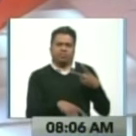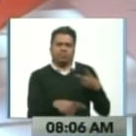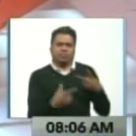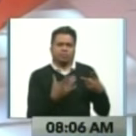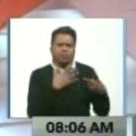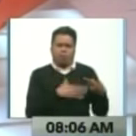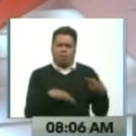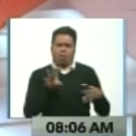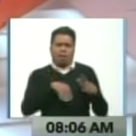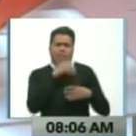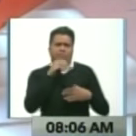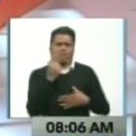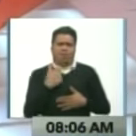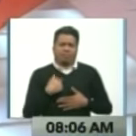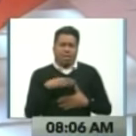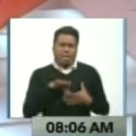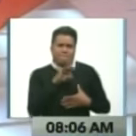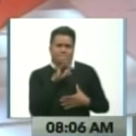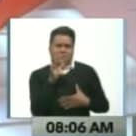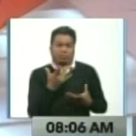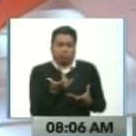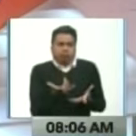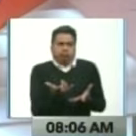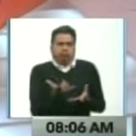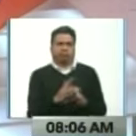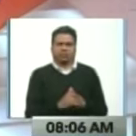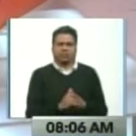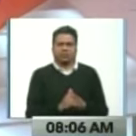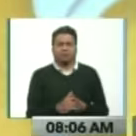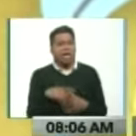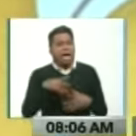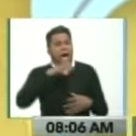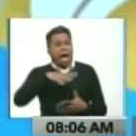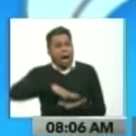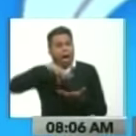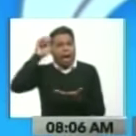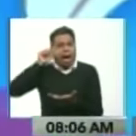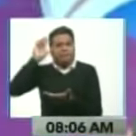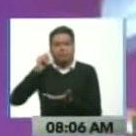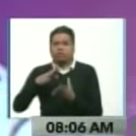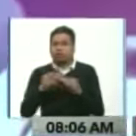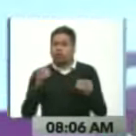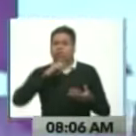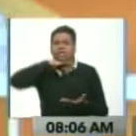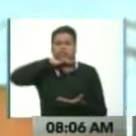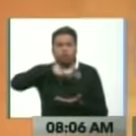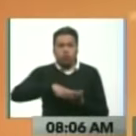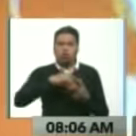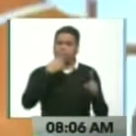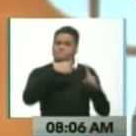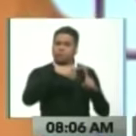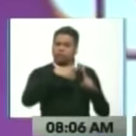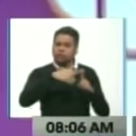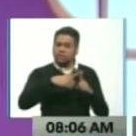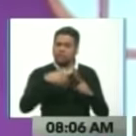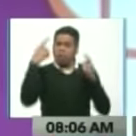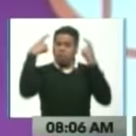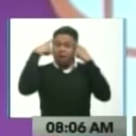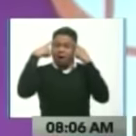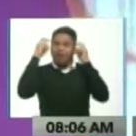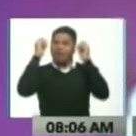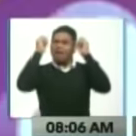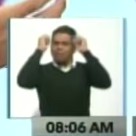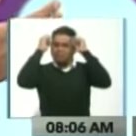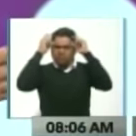alimentan el espíritu, se alimenten con esto, que aprendan de Bolívar, que aprendan la historia, de parte esos mensajes subliminales que son positivos, claro, de los pensamientos de Bolívar,